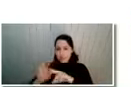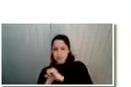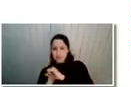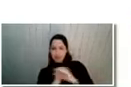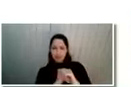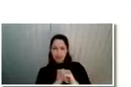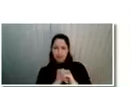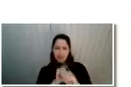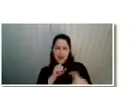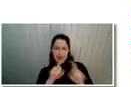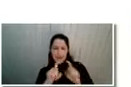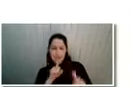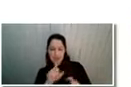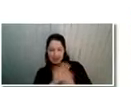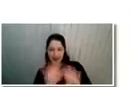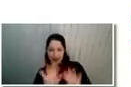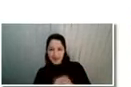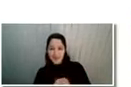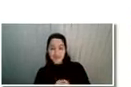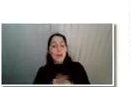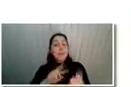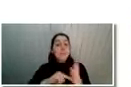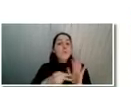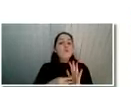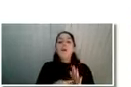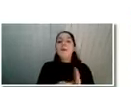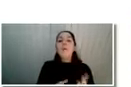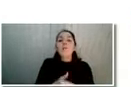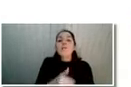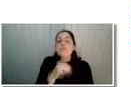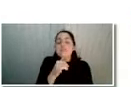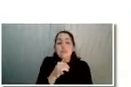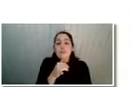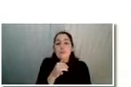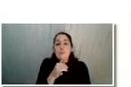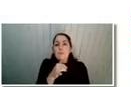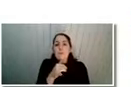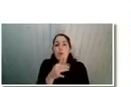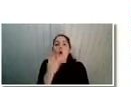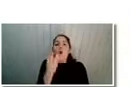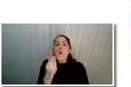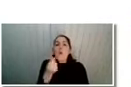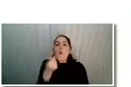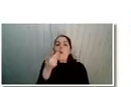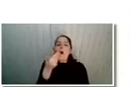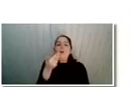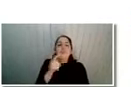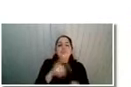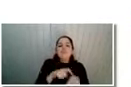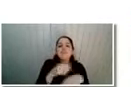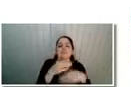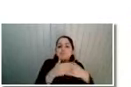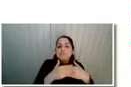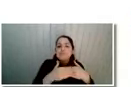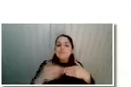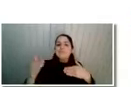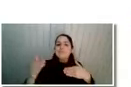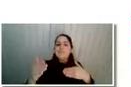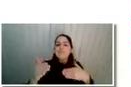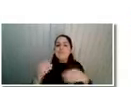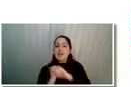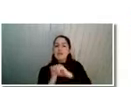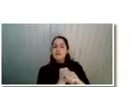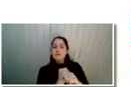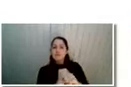es que no sabemos, porque este virus es tan reciente, que no sabemos cuánto tiempo esos mecanismos de defensa van a estar y efectivamente nos